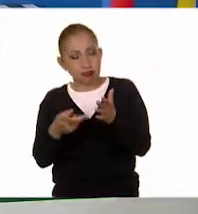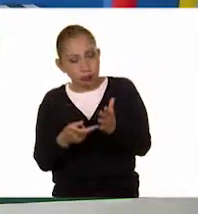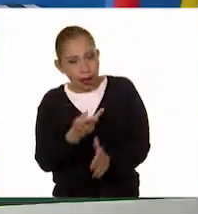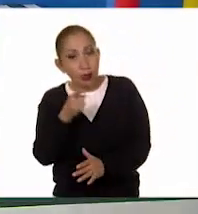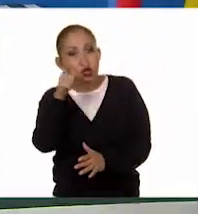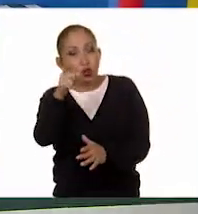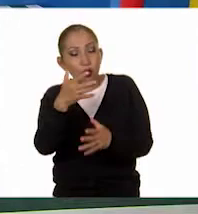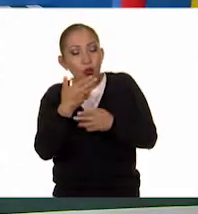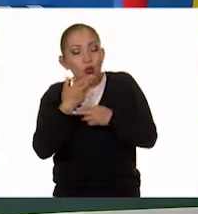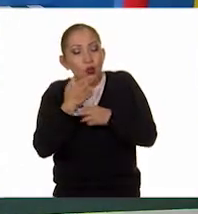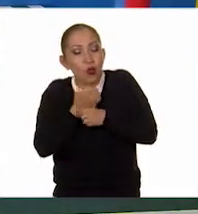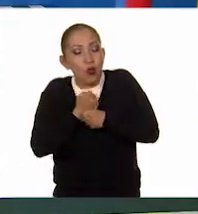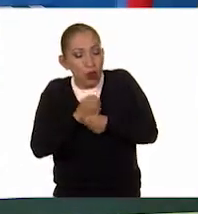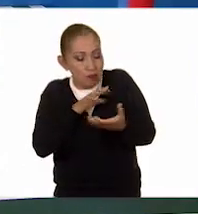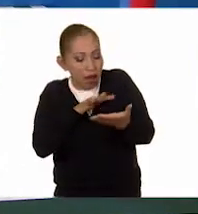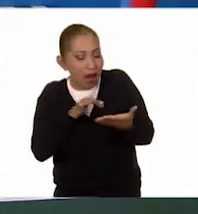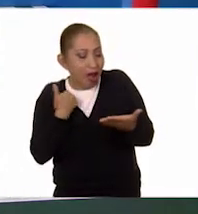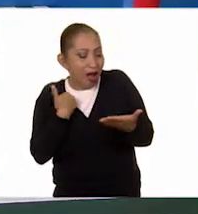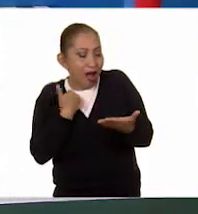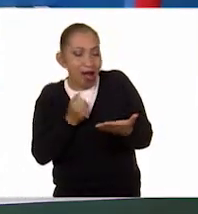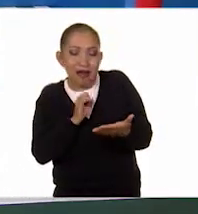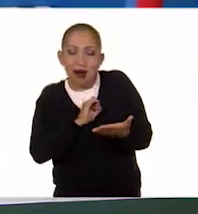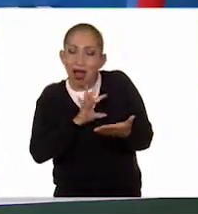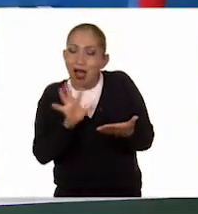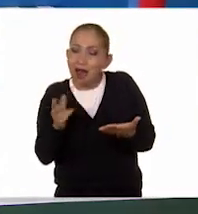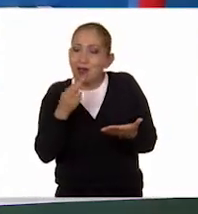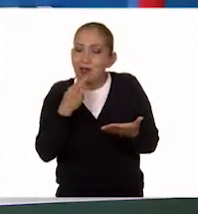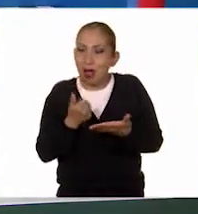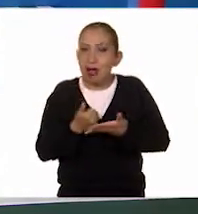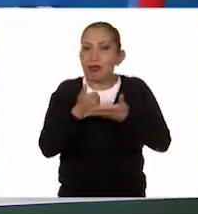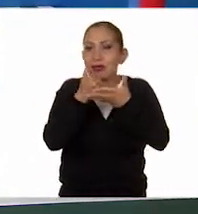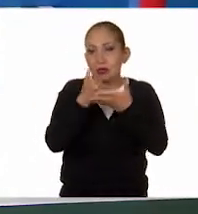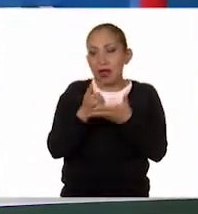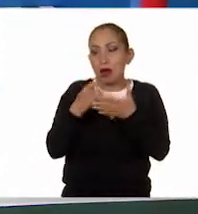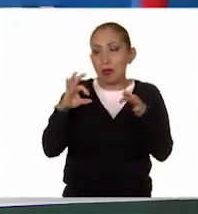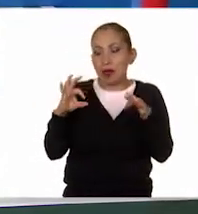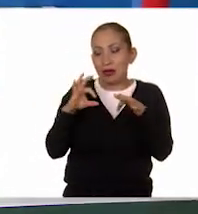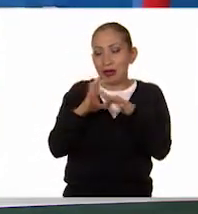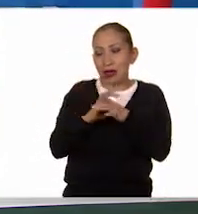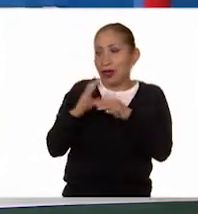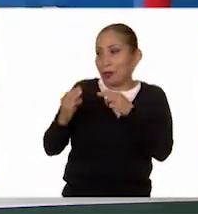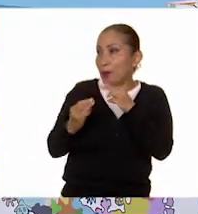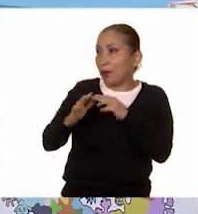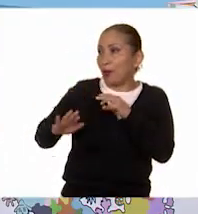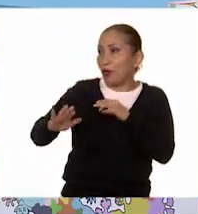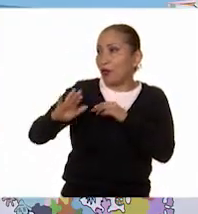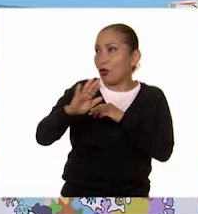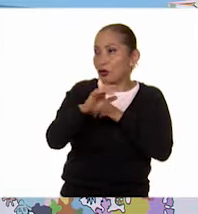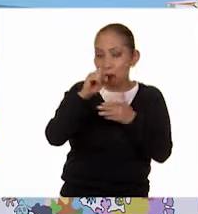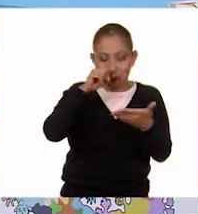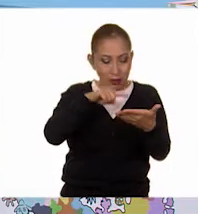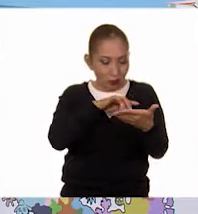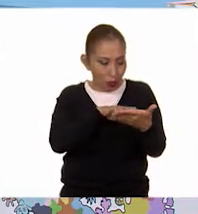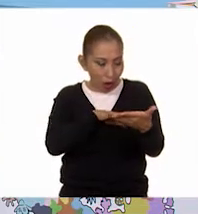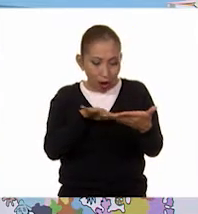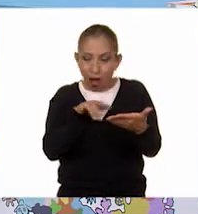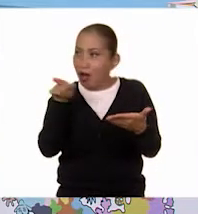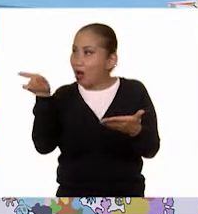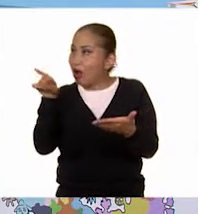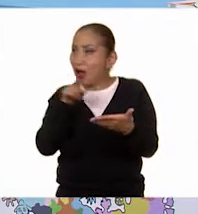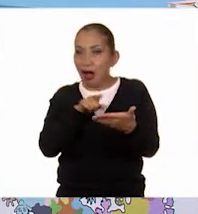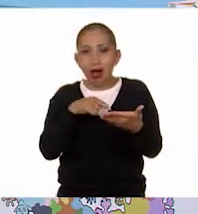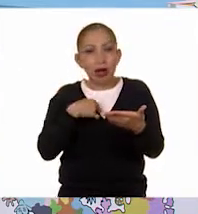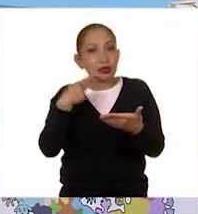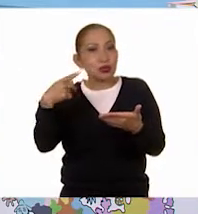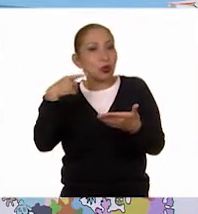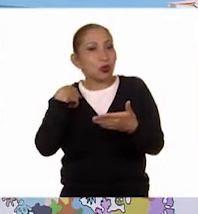lo apropien, para lo cual puede resultarles útil tratar de vincular el mundo representado en el texto con su